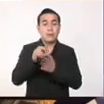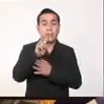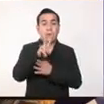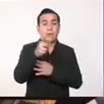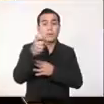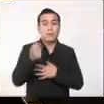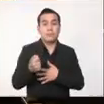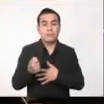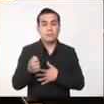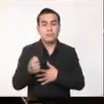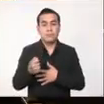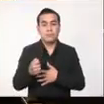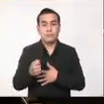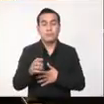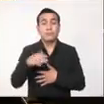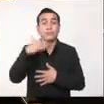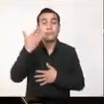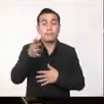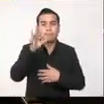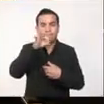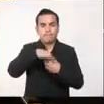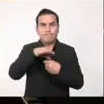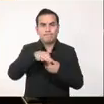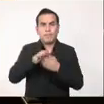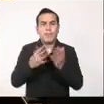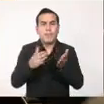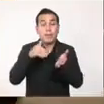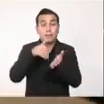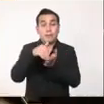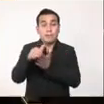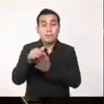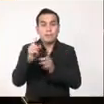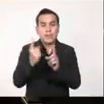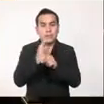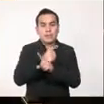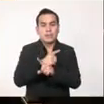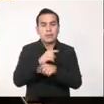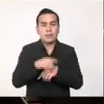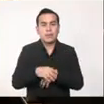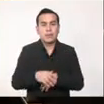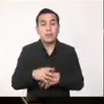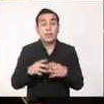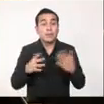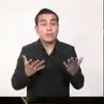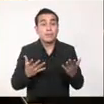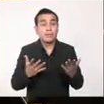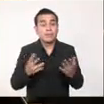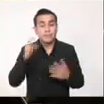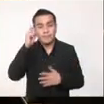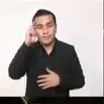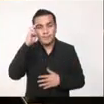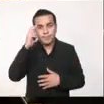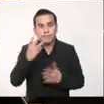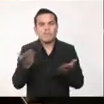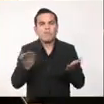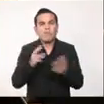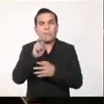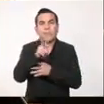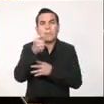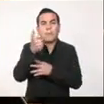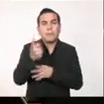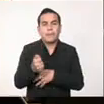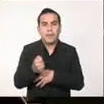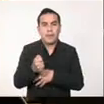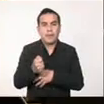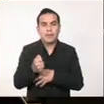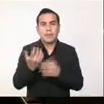en 2 meses. Entonces lo elegimos para sustituir. Y por lo tanto, él solo va a ir a cumplir los 2